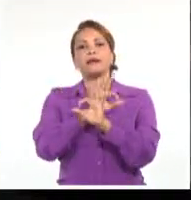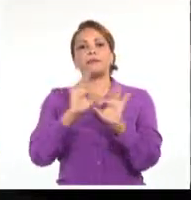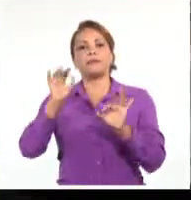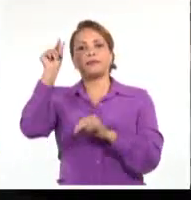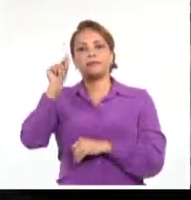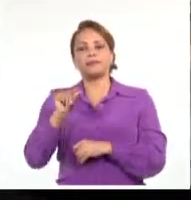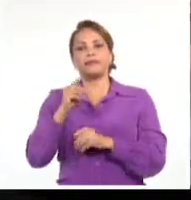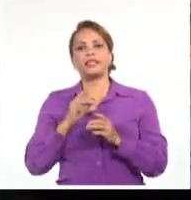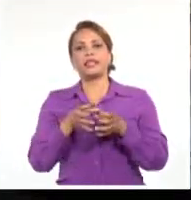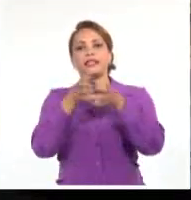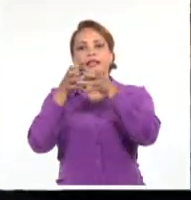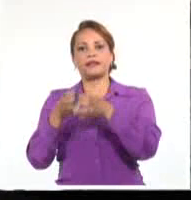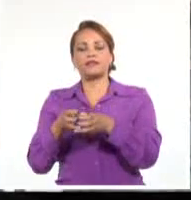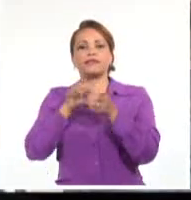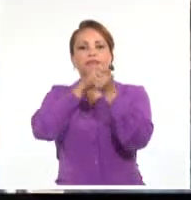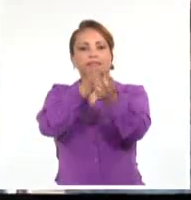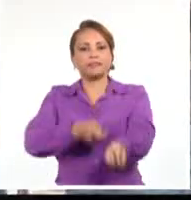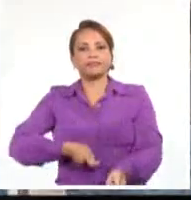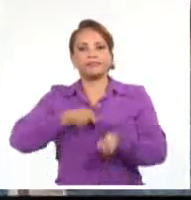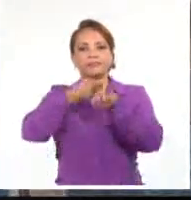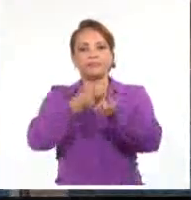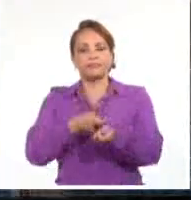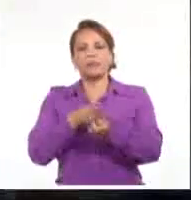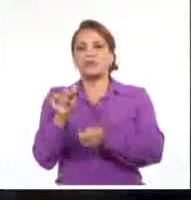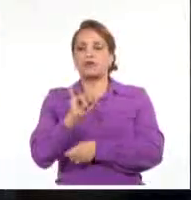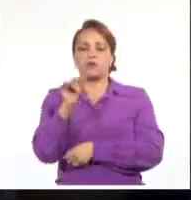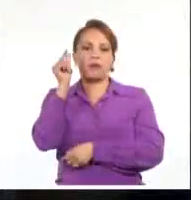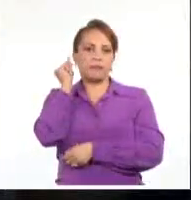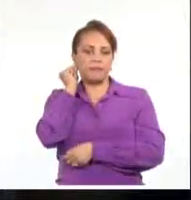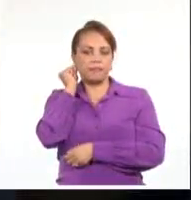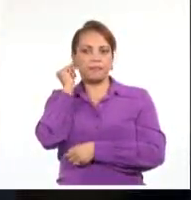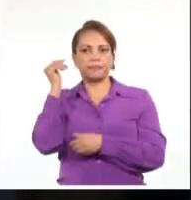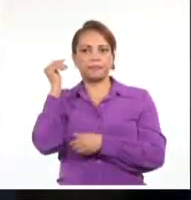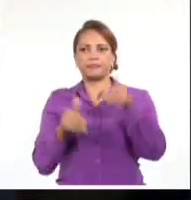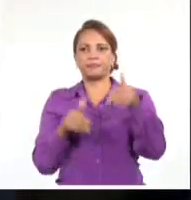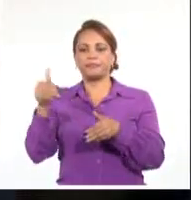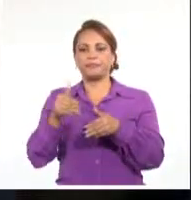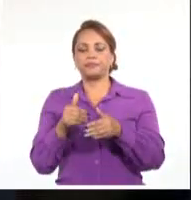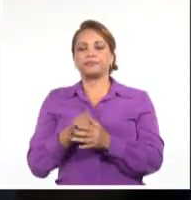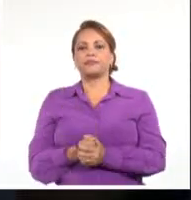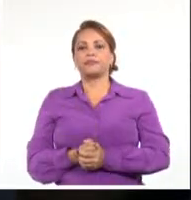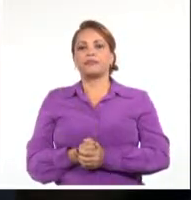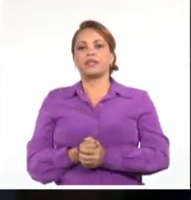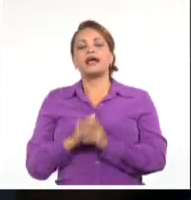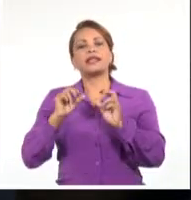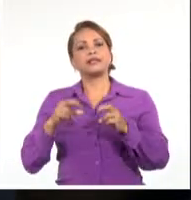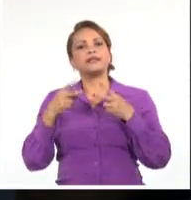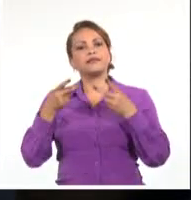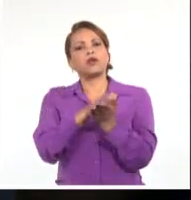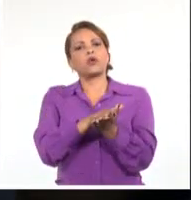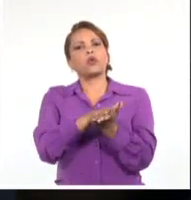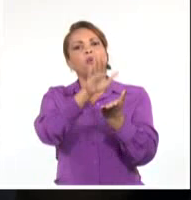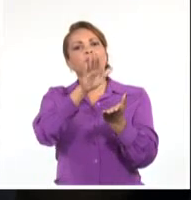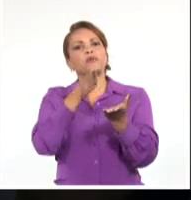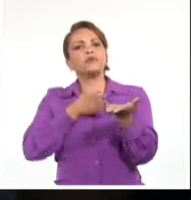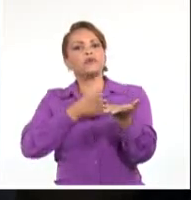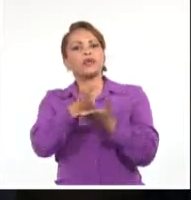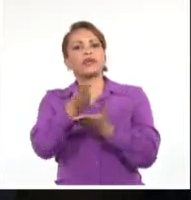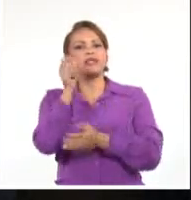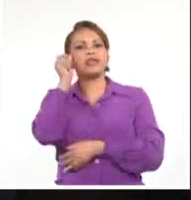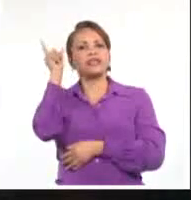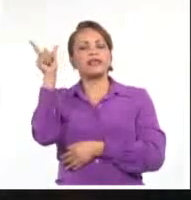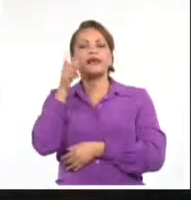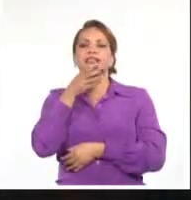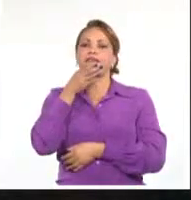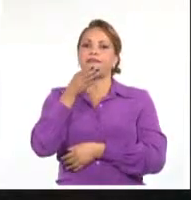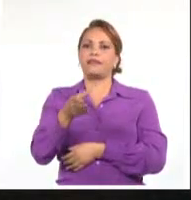Delegación Municipal de la Agricultura, Esmeralda Laredo González. Los participantes ratificaron el compromiso de seguir las ideas del líder